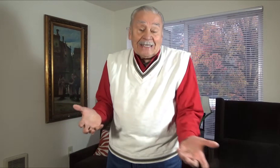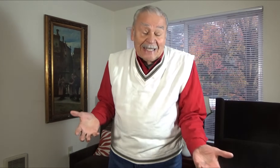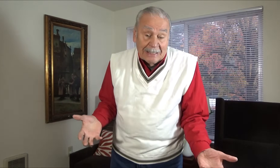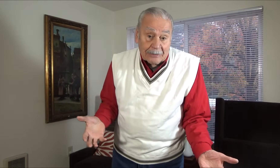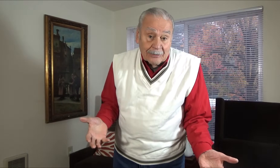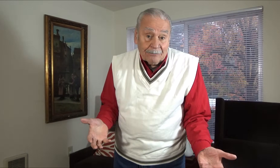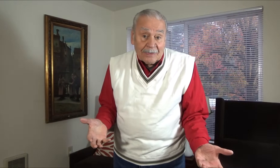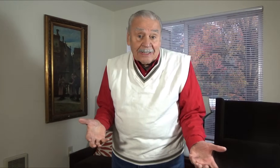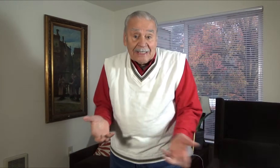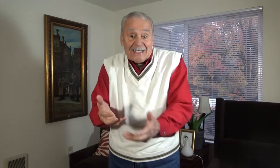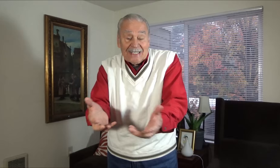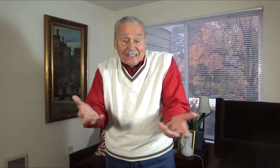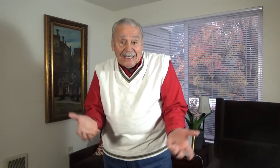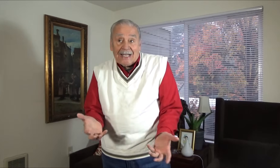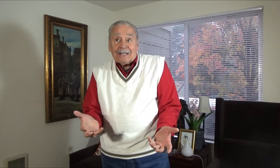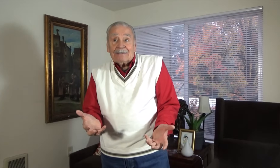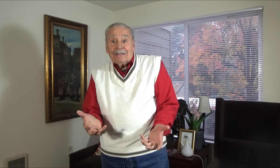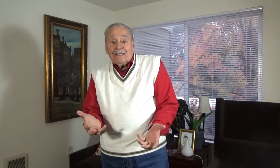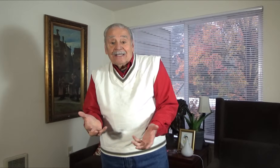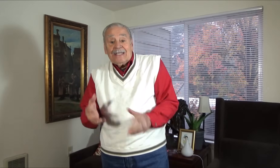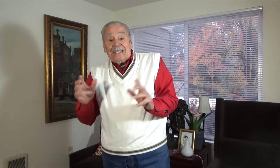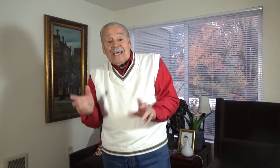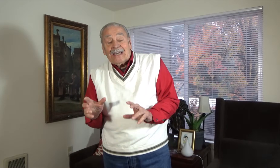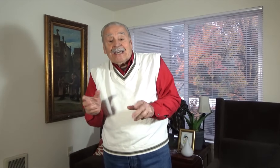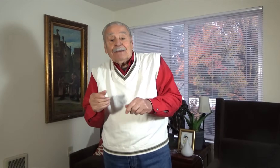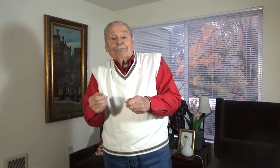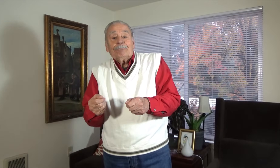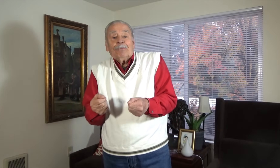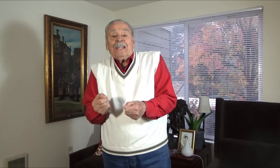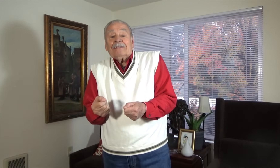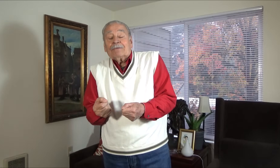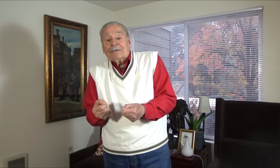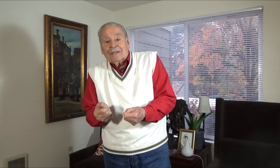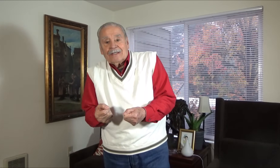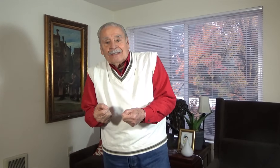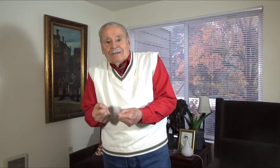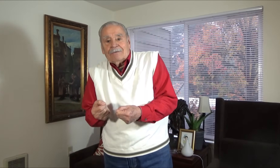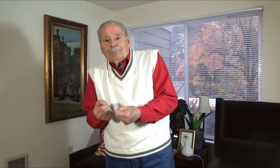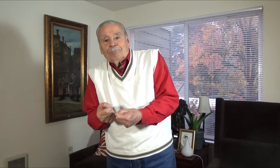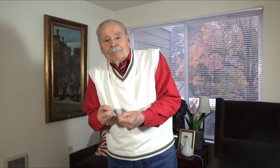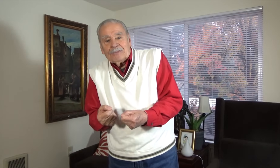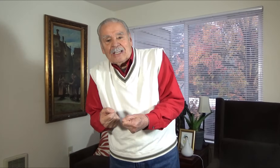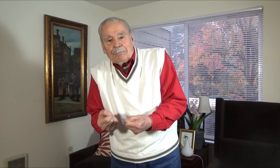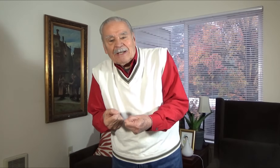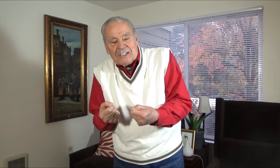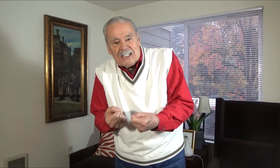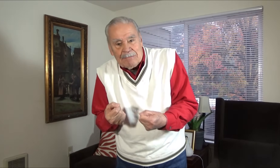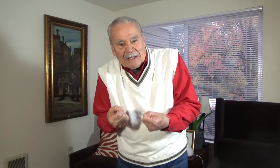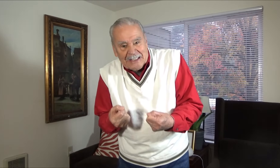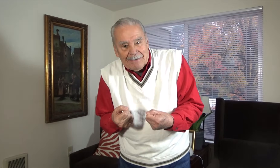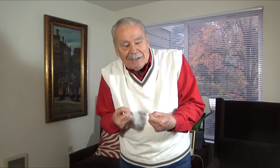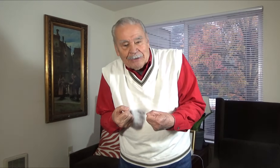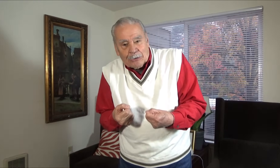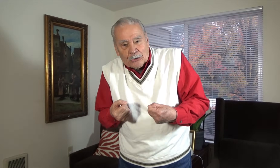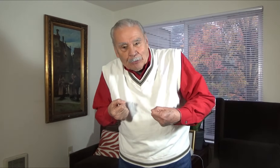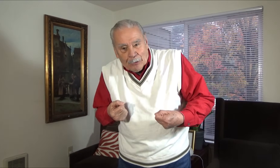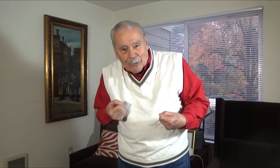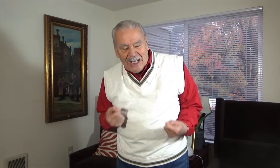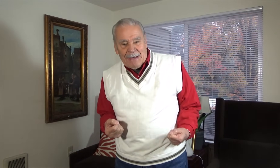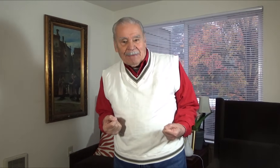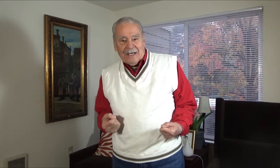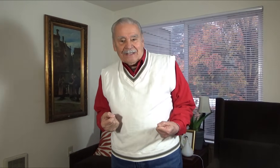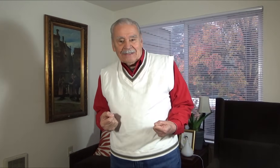el intento, de acercar ideas que puedan ser participativas de